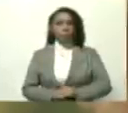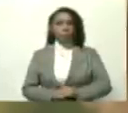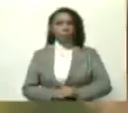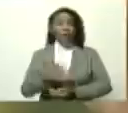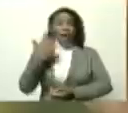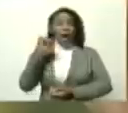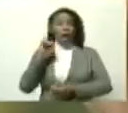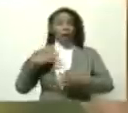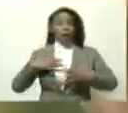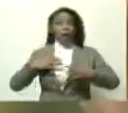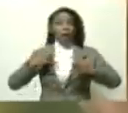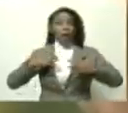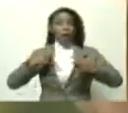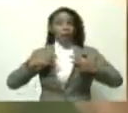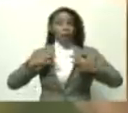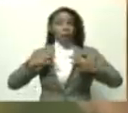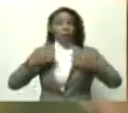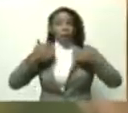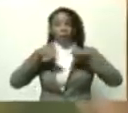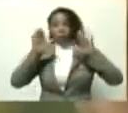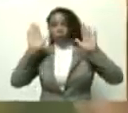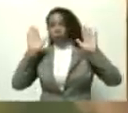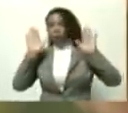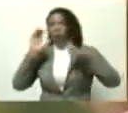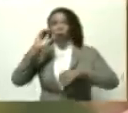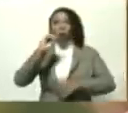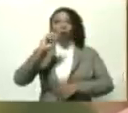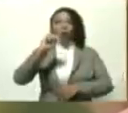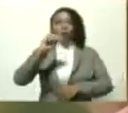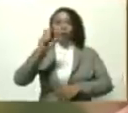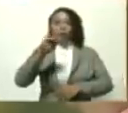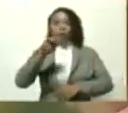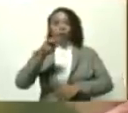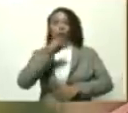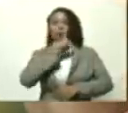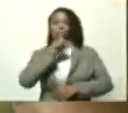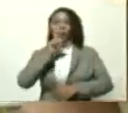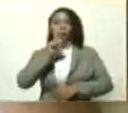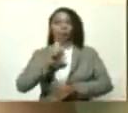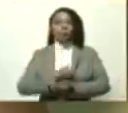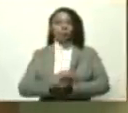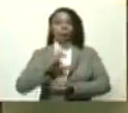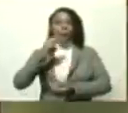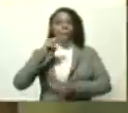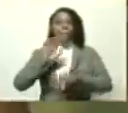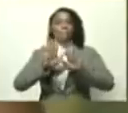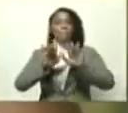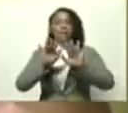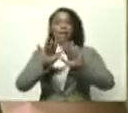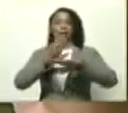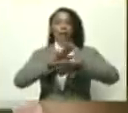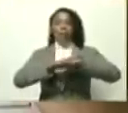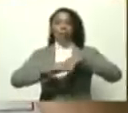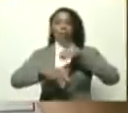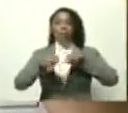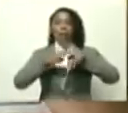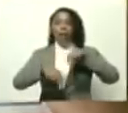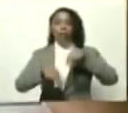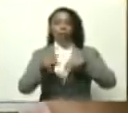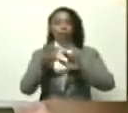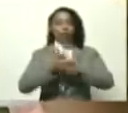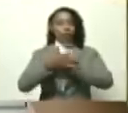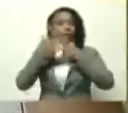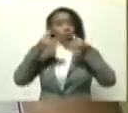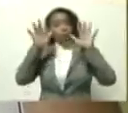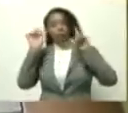tiene una franela de una supuesta ONG llamada Pies Descalzos, que supuestamente